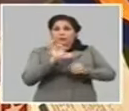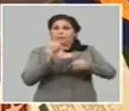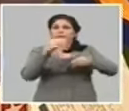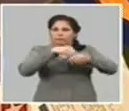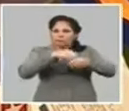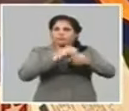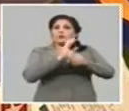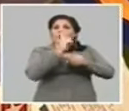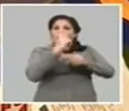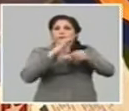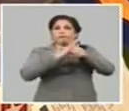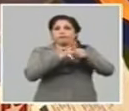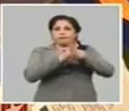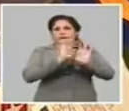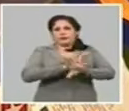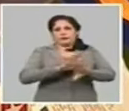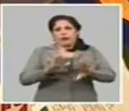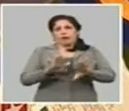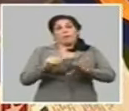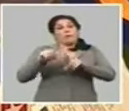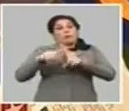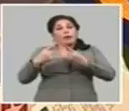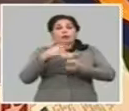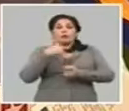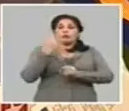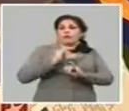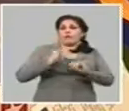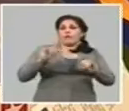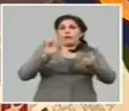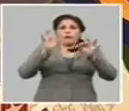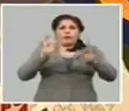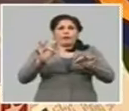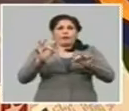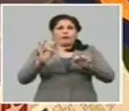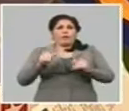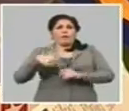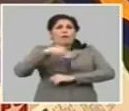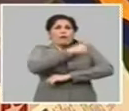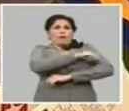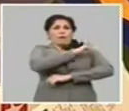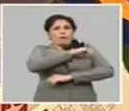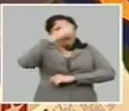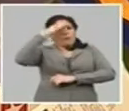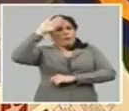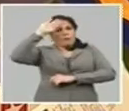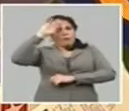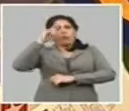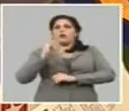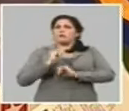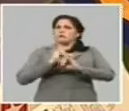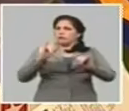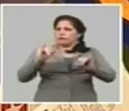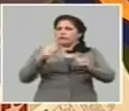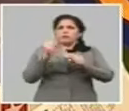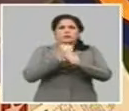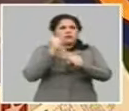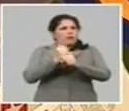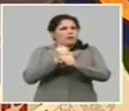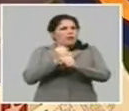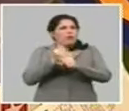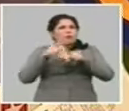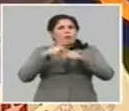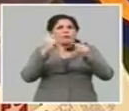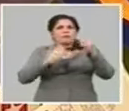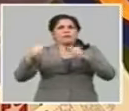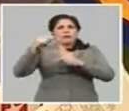prácticamente con los diferentes espacios de le damos información a nuestro pueblo mantenemos el sistema de trabajo vinculado a las